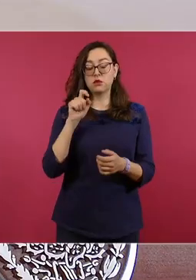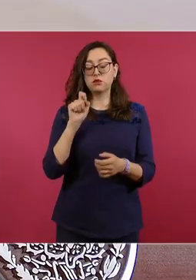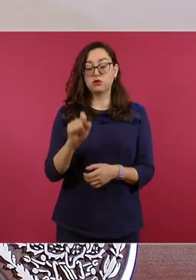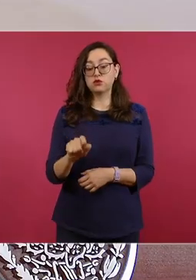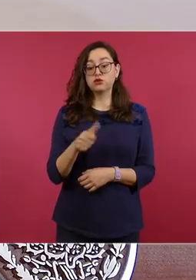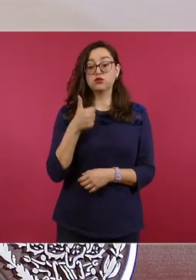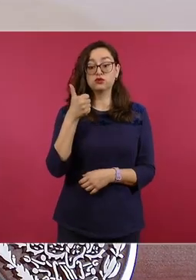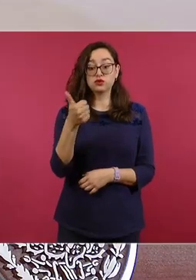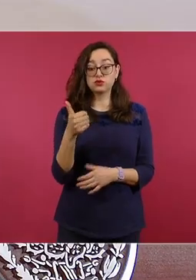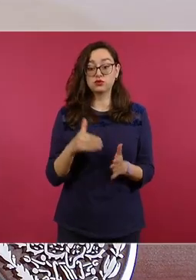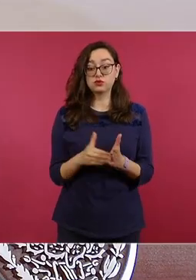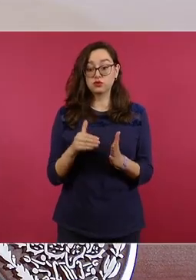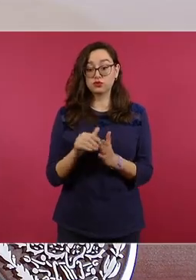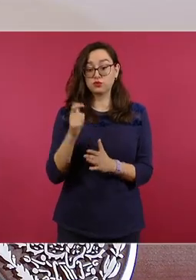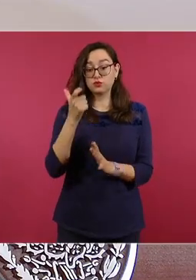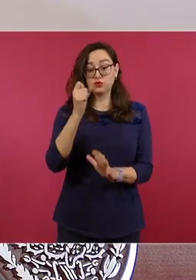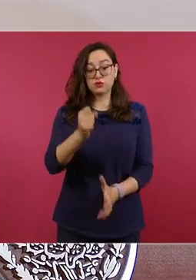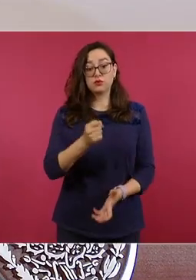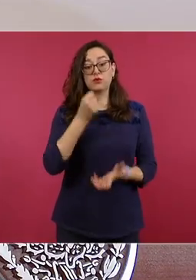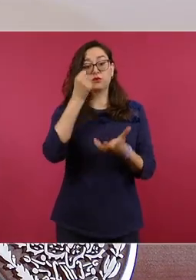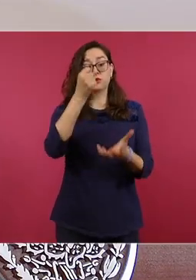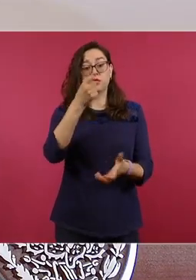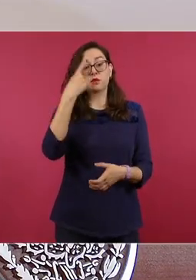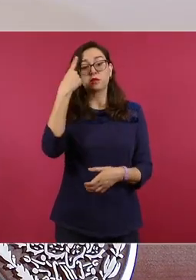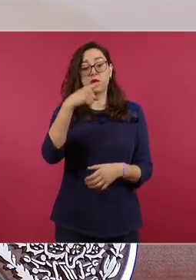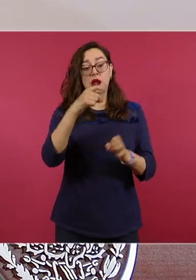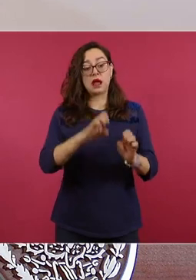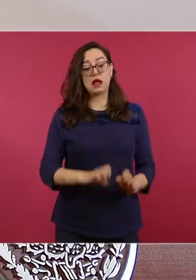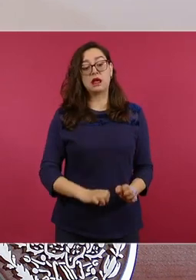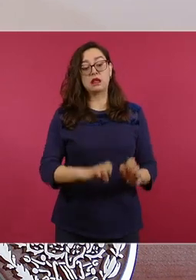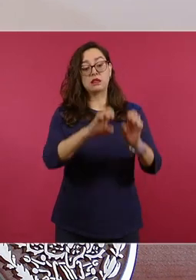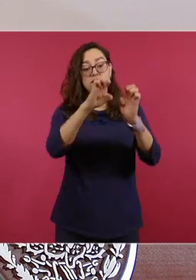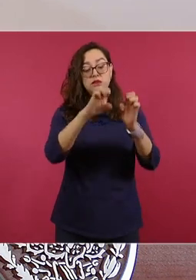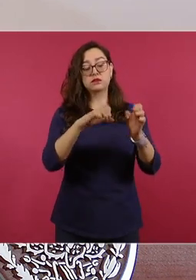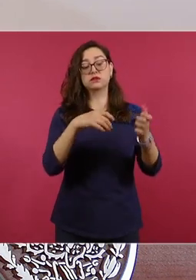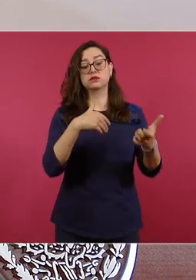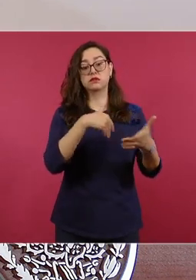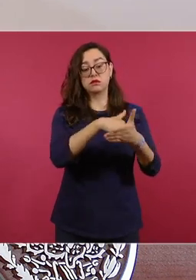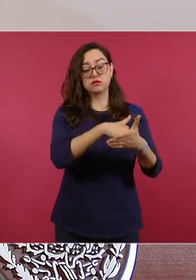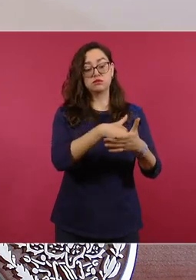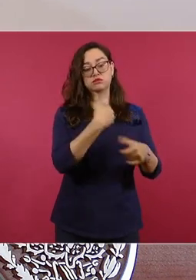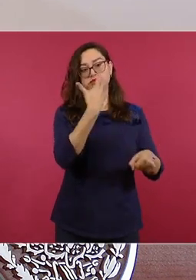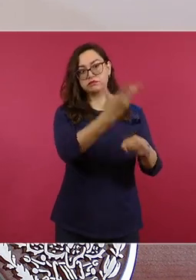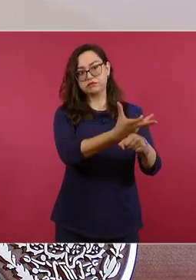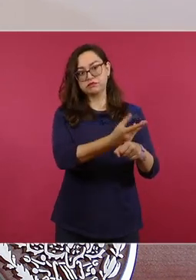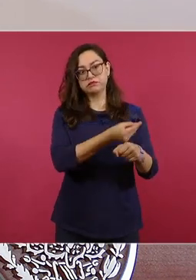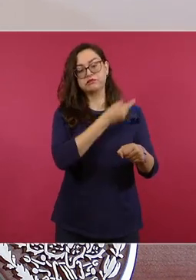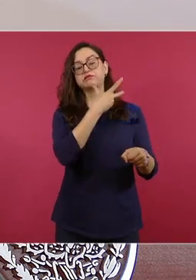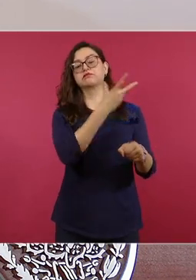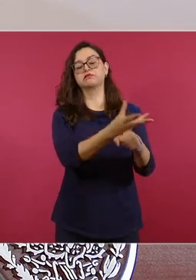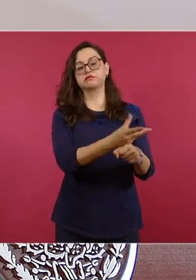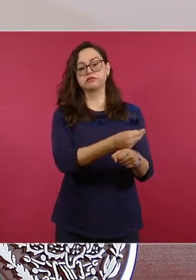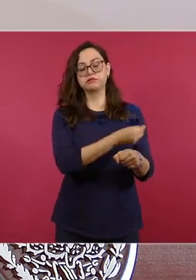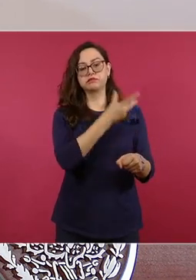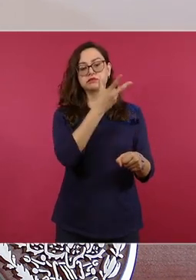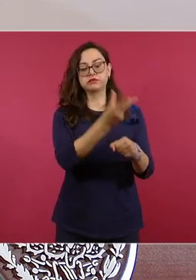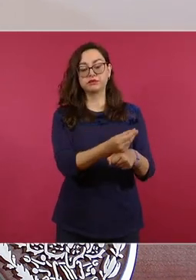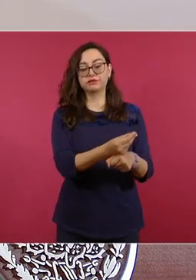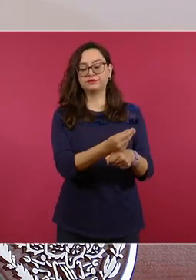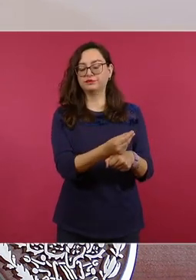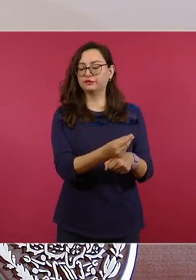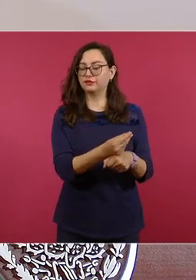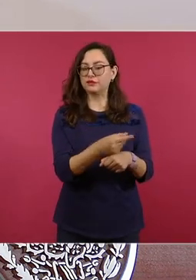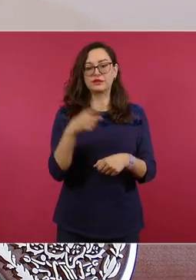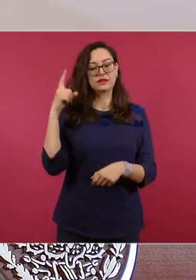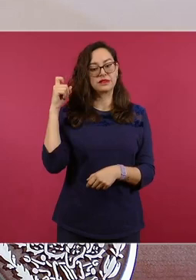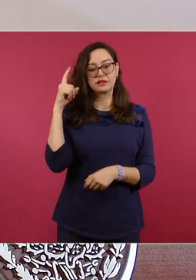la modernización y mantenimiento de los edificios terminales, destacando el reforzamiento